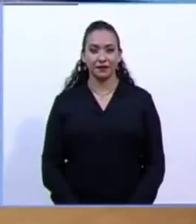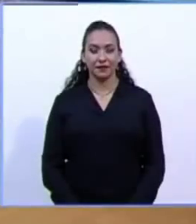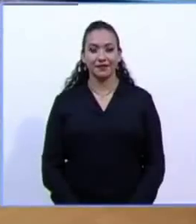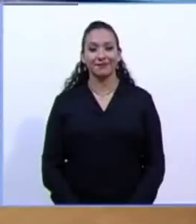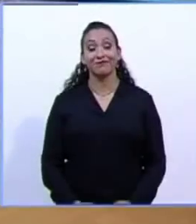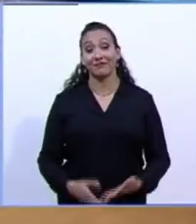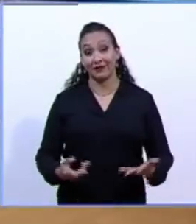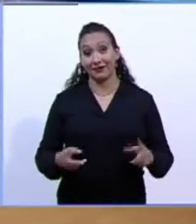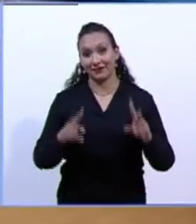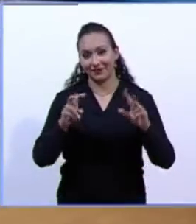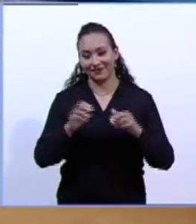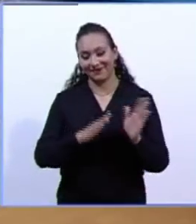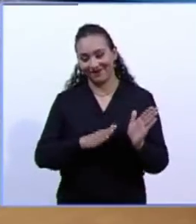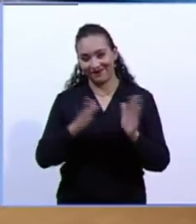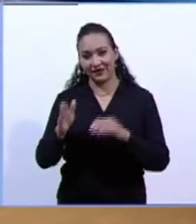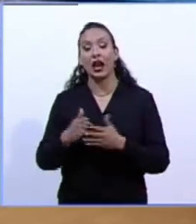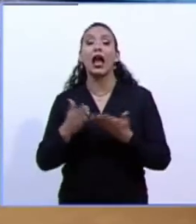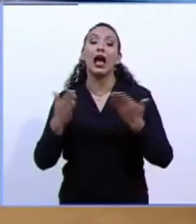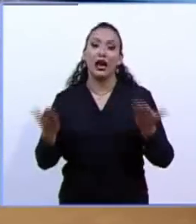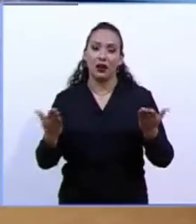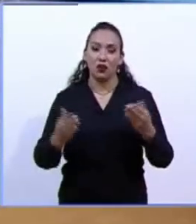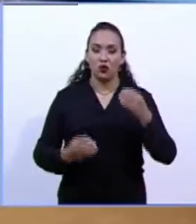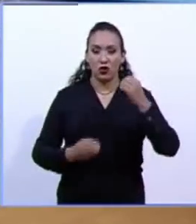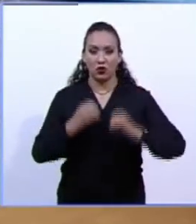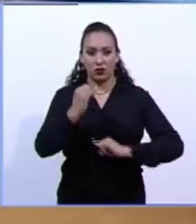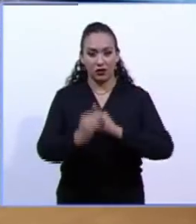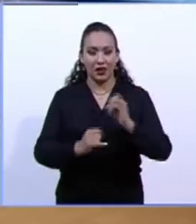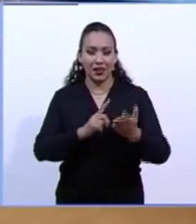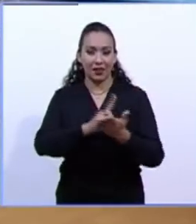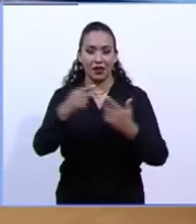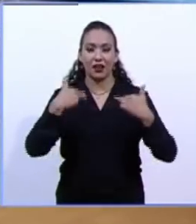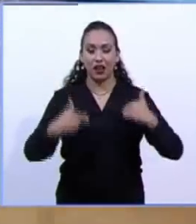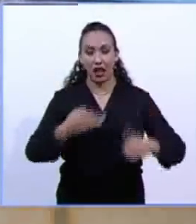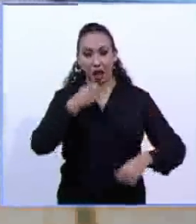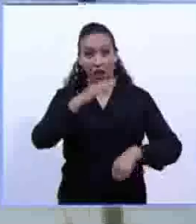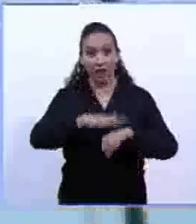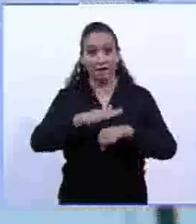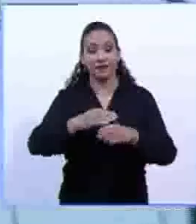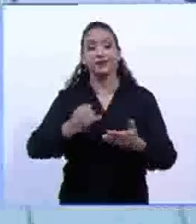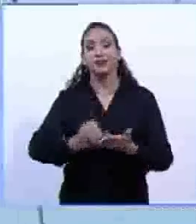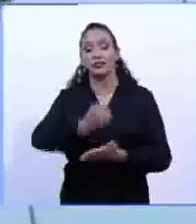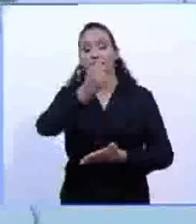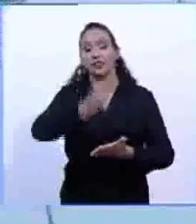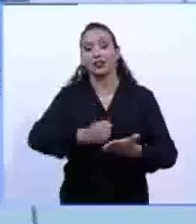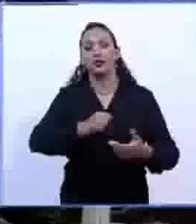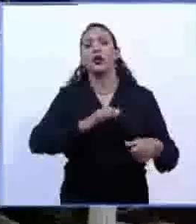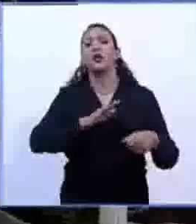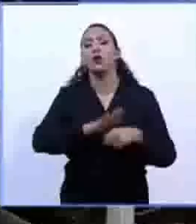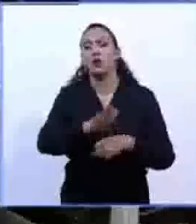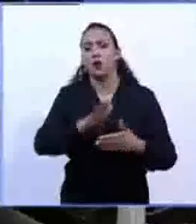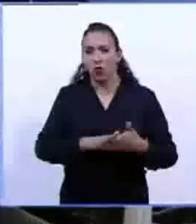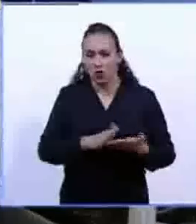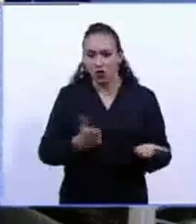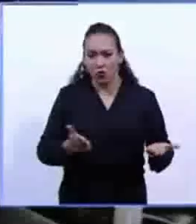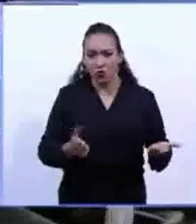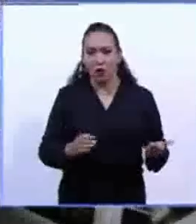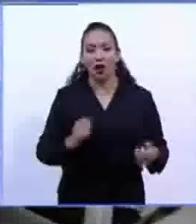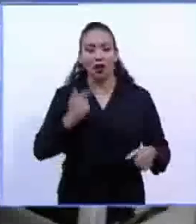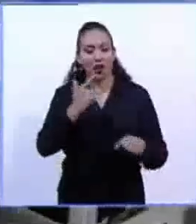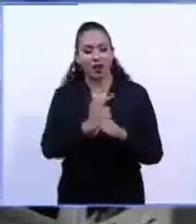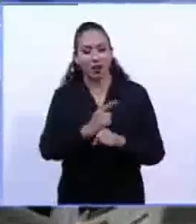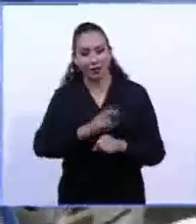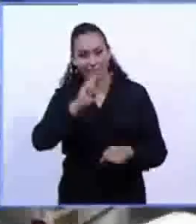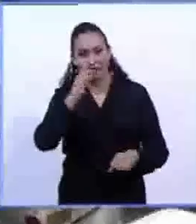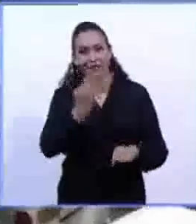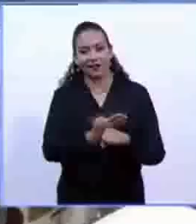Pues ahí este tema. En tanto, la Corte Interamericana de Derechos Humanos notificó la sentencia en la que encontró internacionalmente